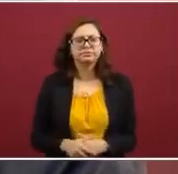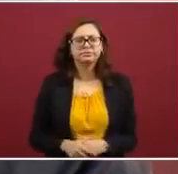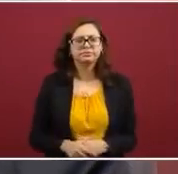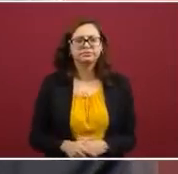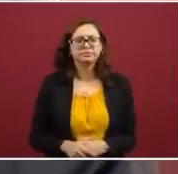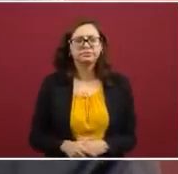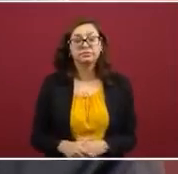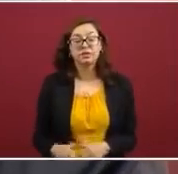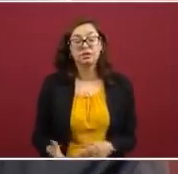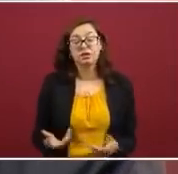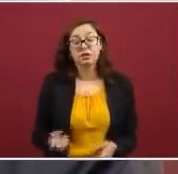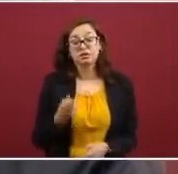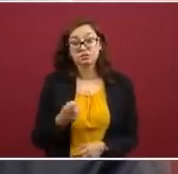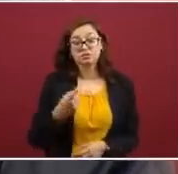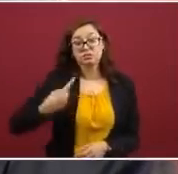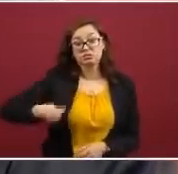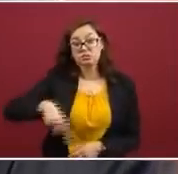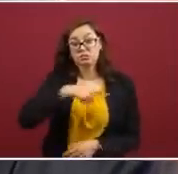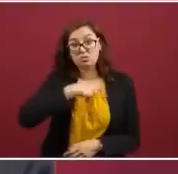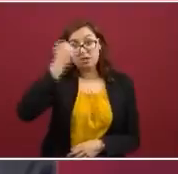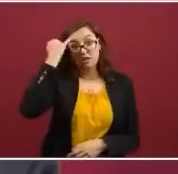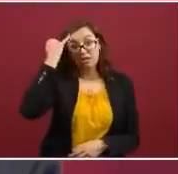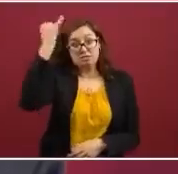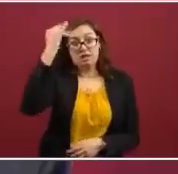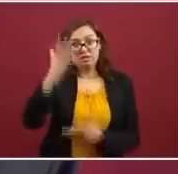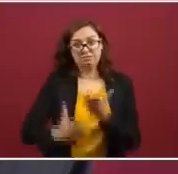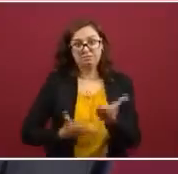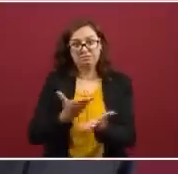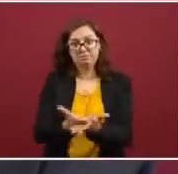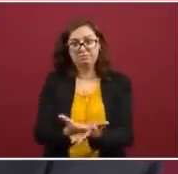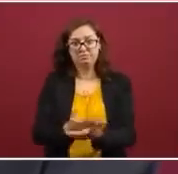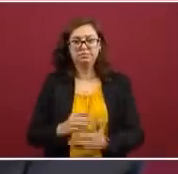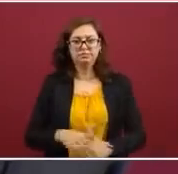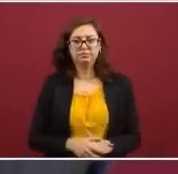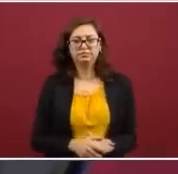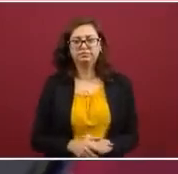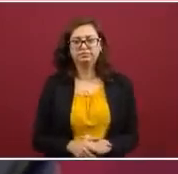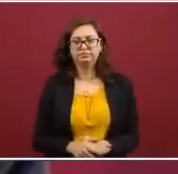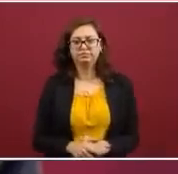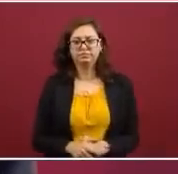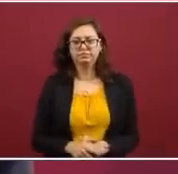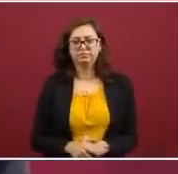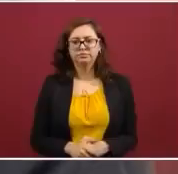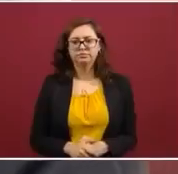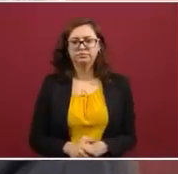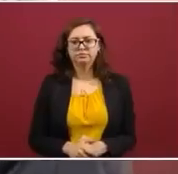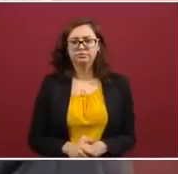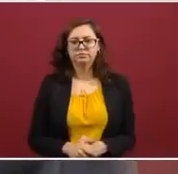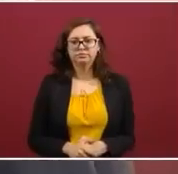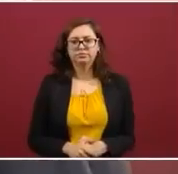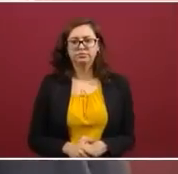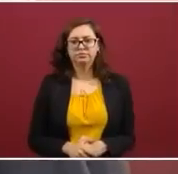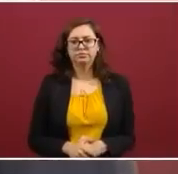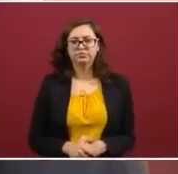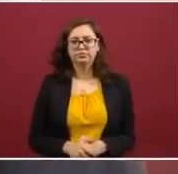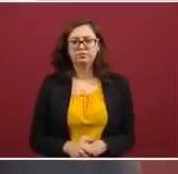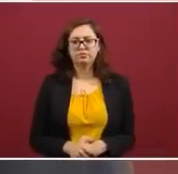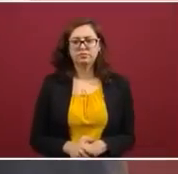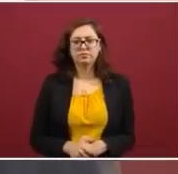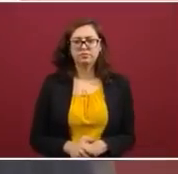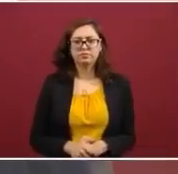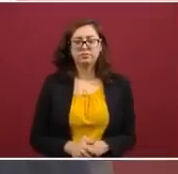Ese es el planteamiento general. Y de lo que se